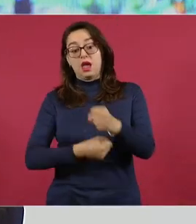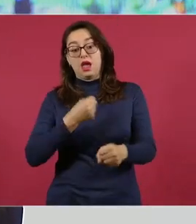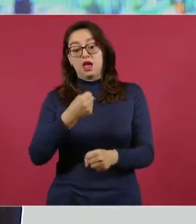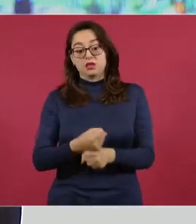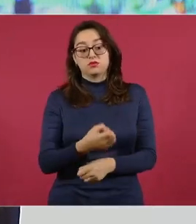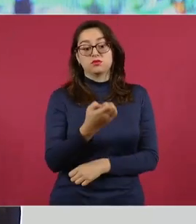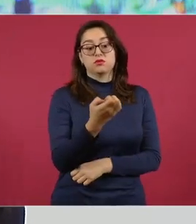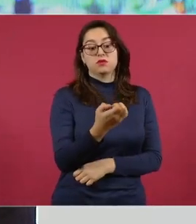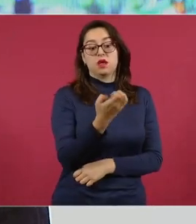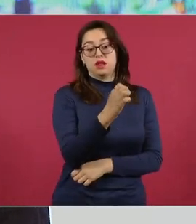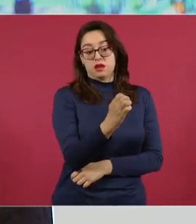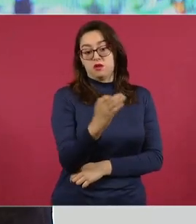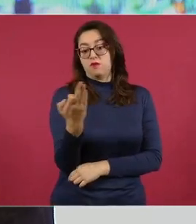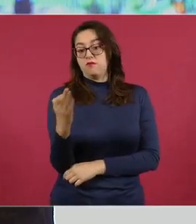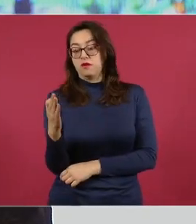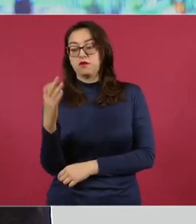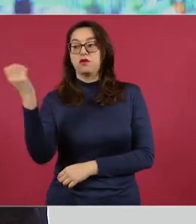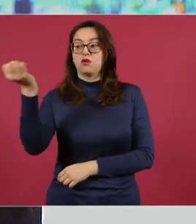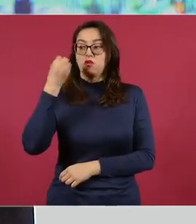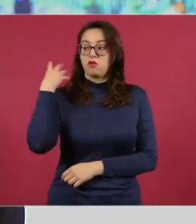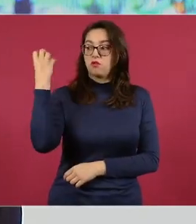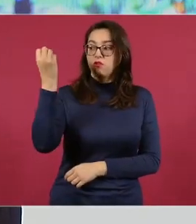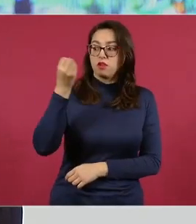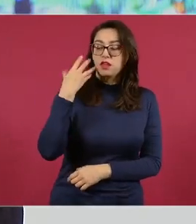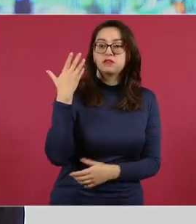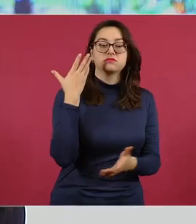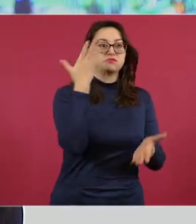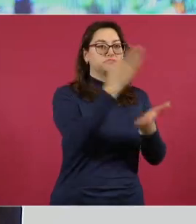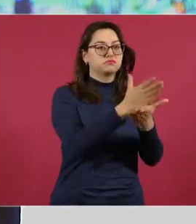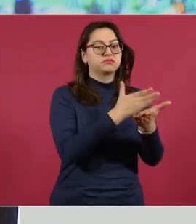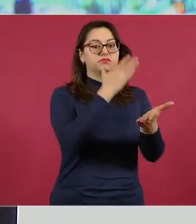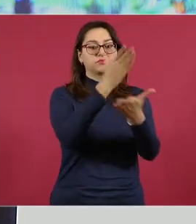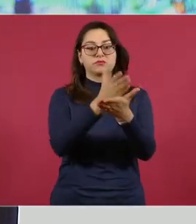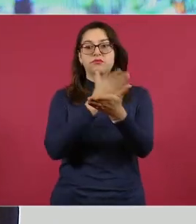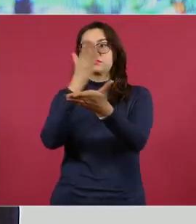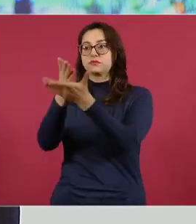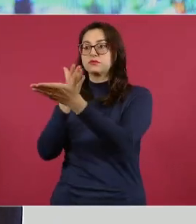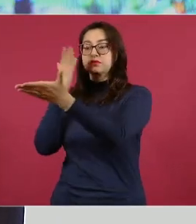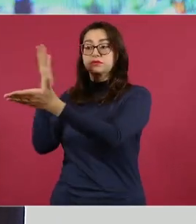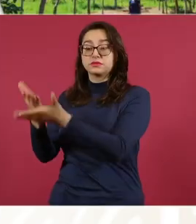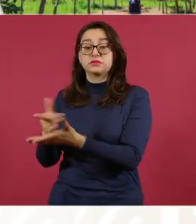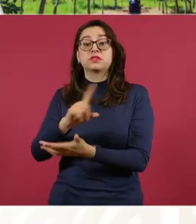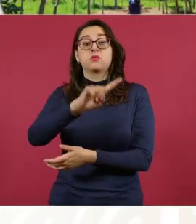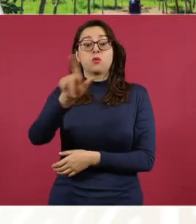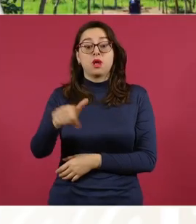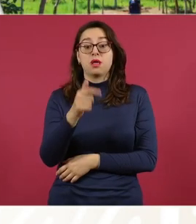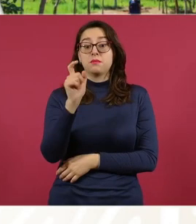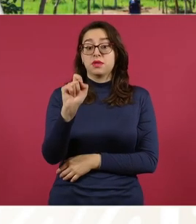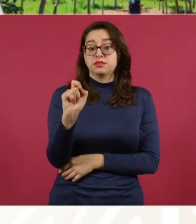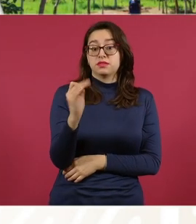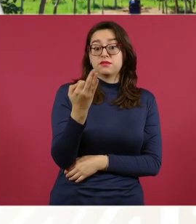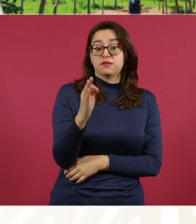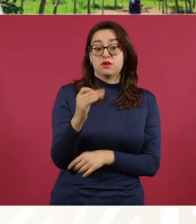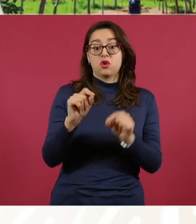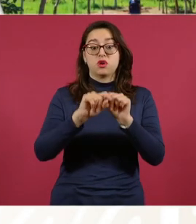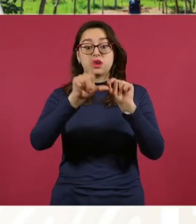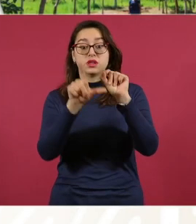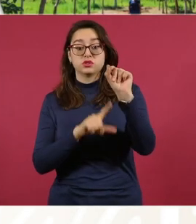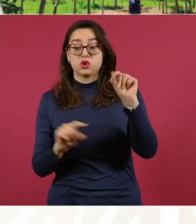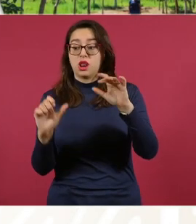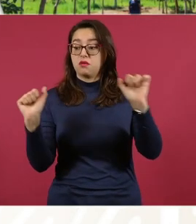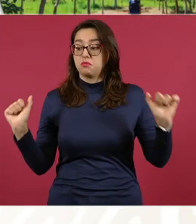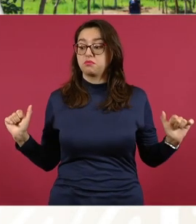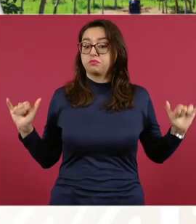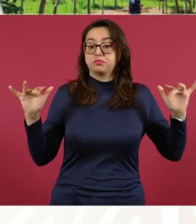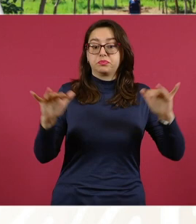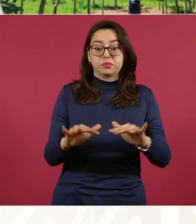enero y febrero y un Congreso Nacional el 20 de febrero. Para consolidar el autoempleo de